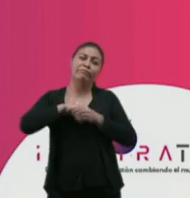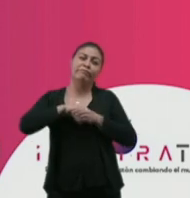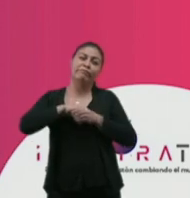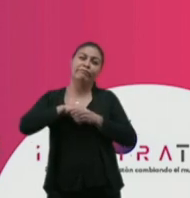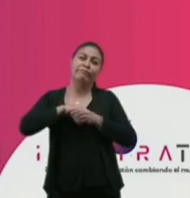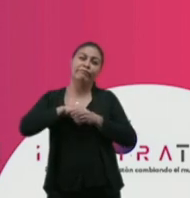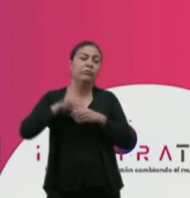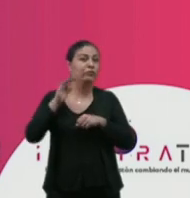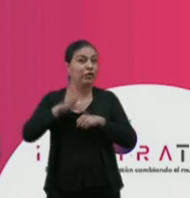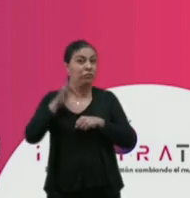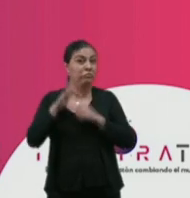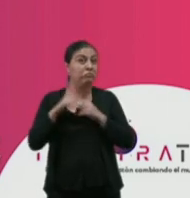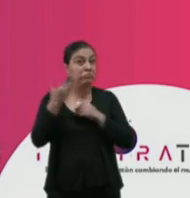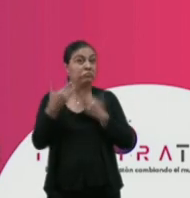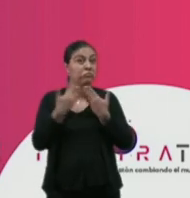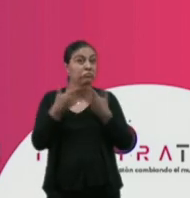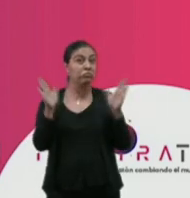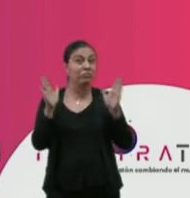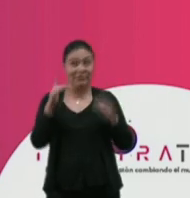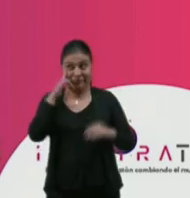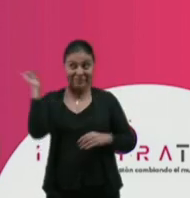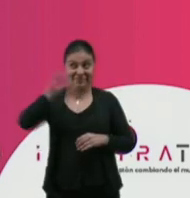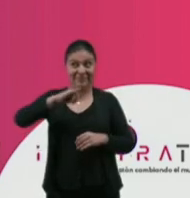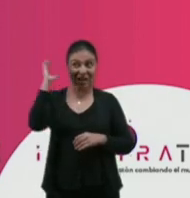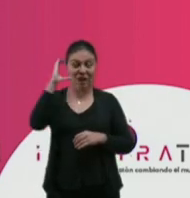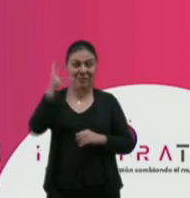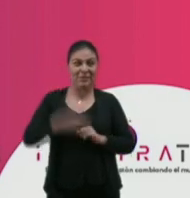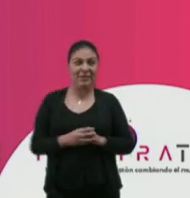Y luego puedo venir a Colombia. Sí.